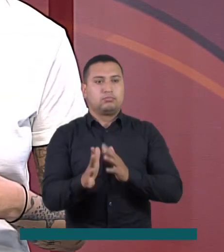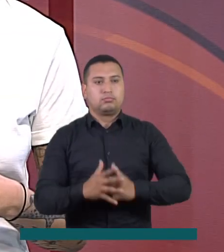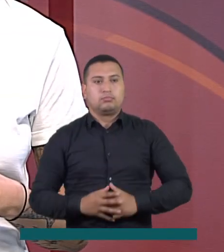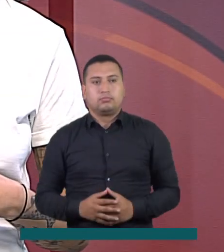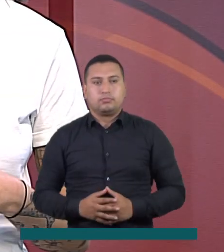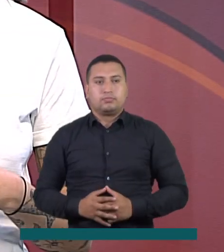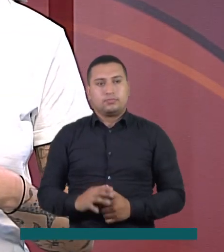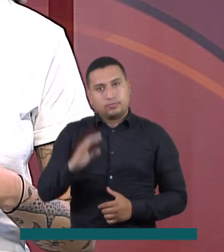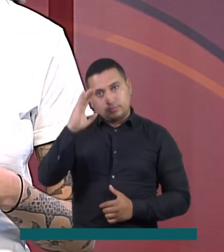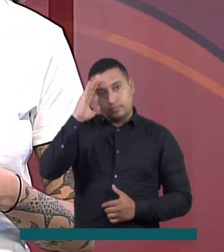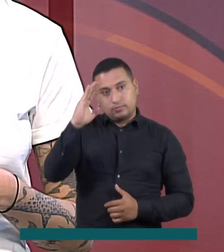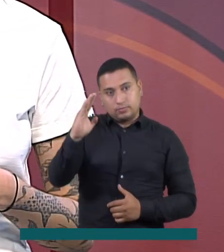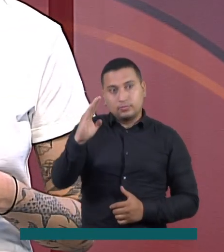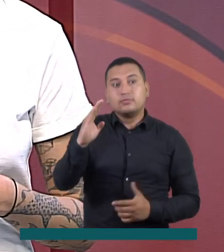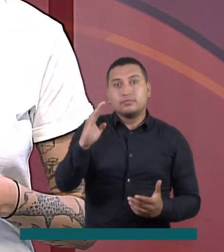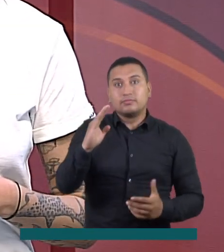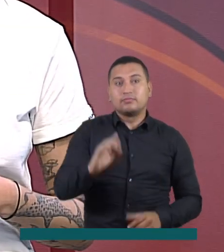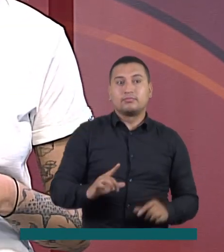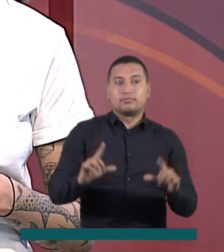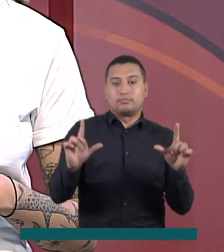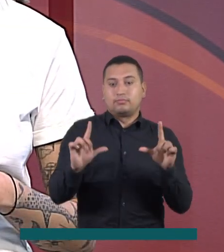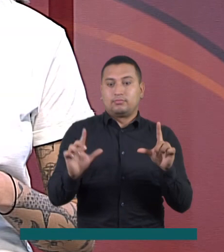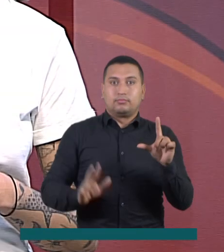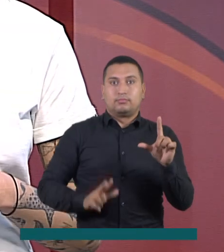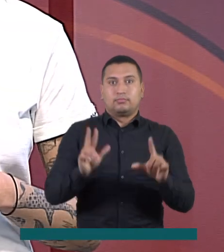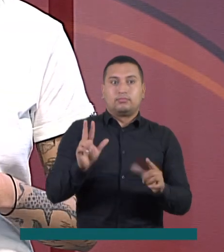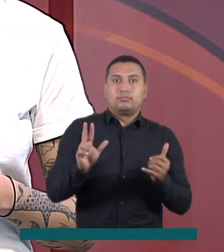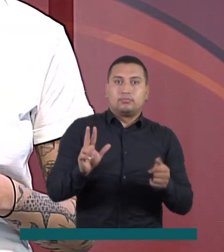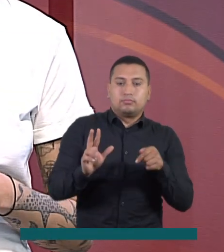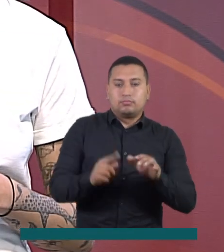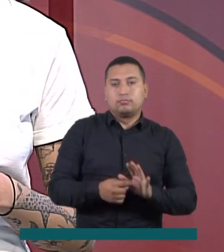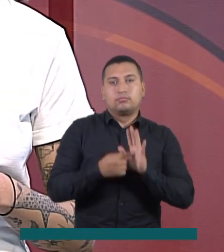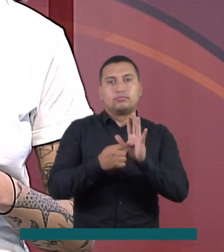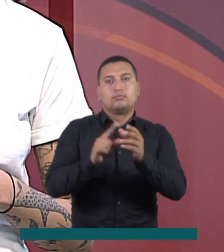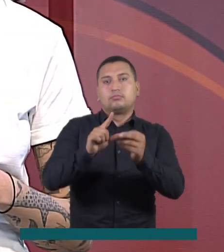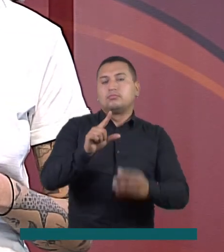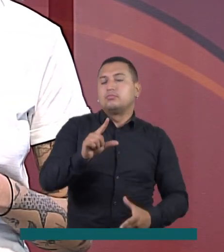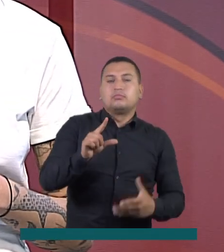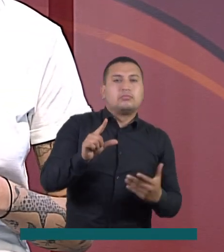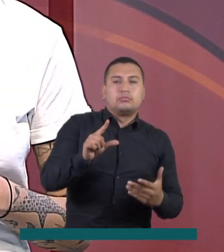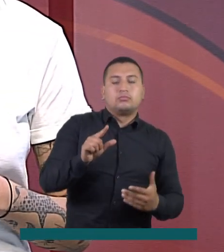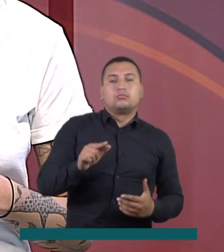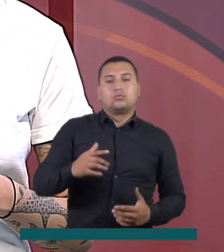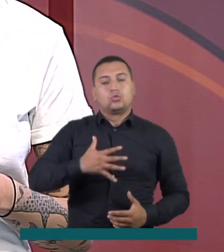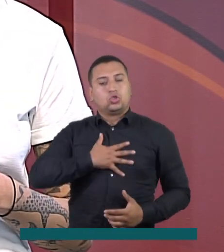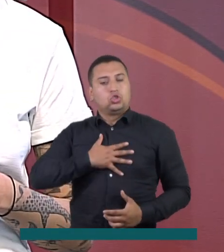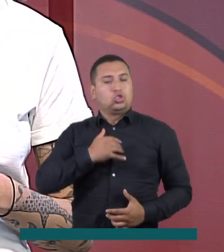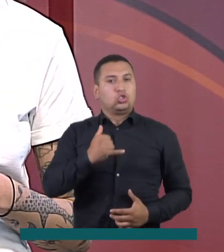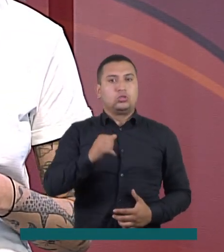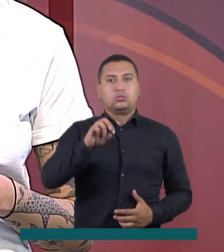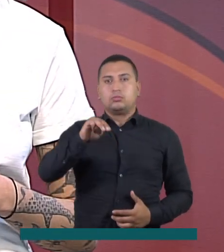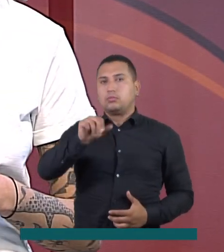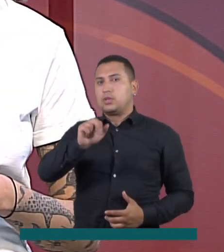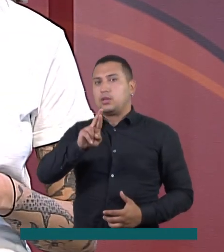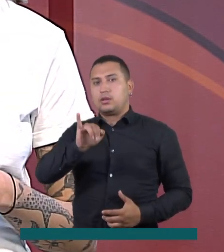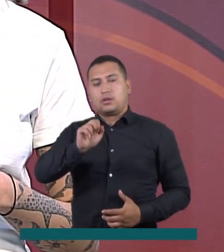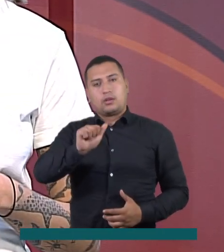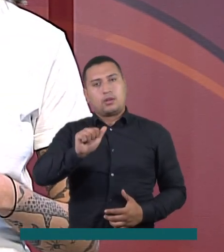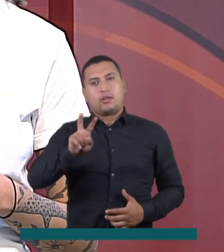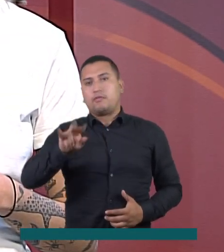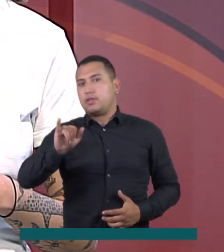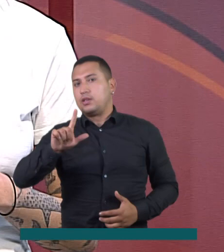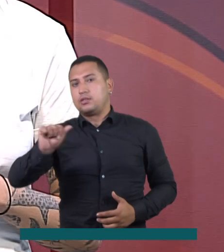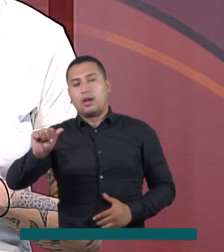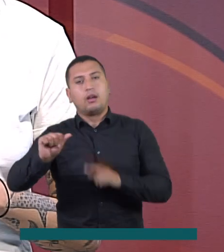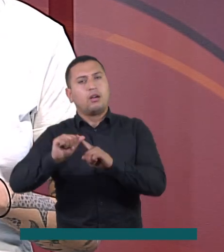Hola Mabel, el Canal 13 presenta desde hoy la serie Soy María Villa que cuenta con la historia de una de las artistas colombianas más reconocidas del